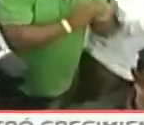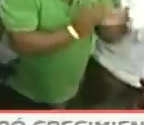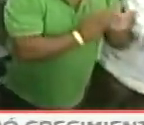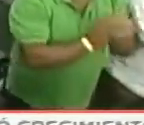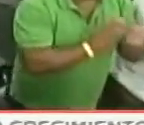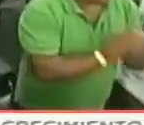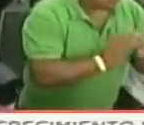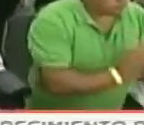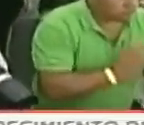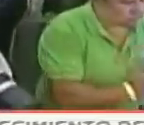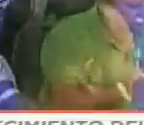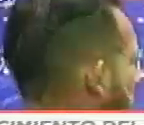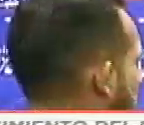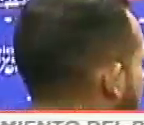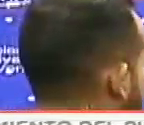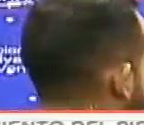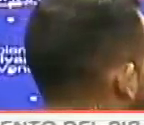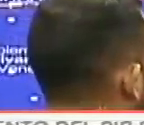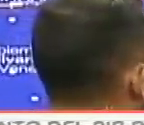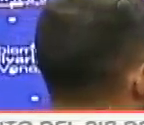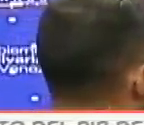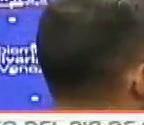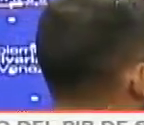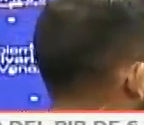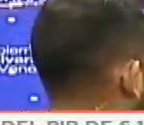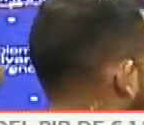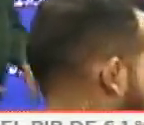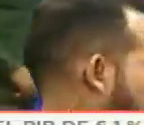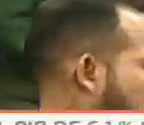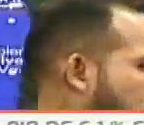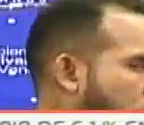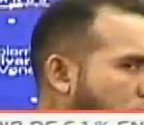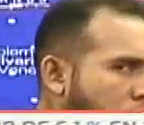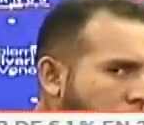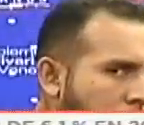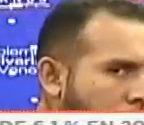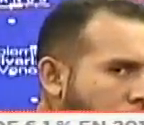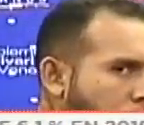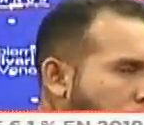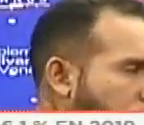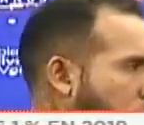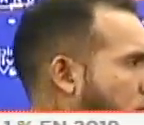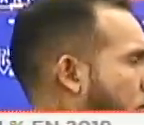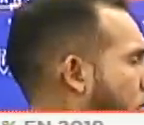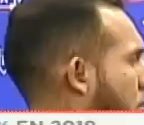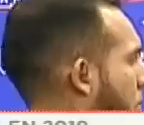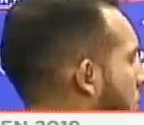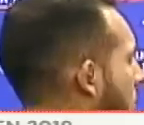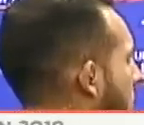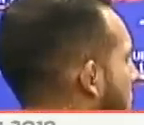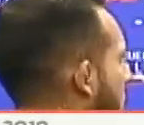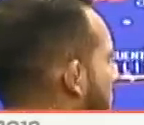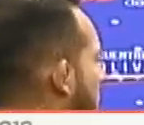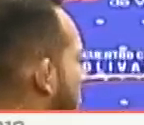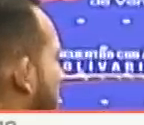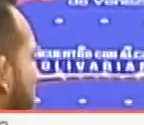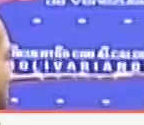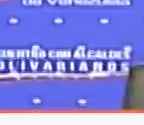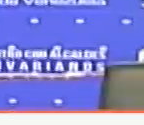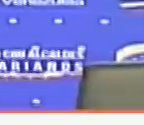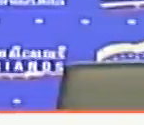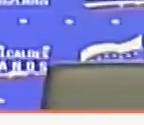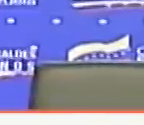Iniciamos esta transmisión desde el Salón Ayacucho del Palacio de Miraflores. Es recibido a esta hora